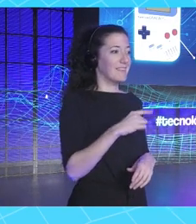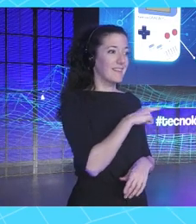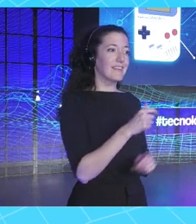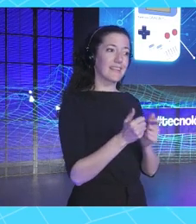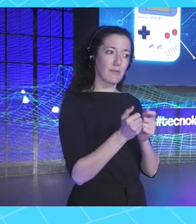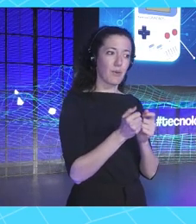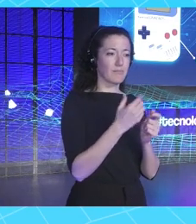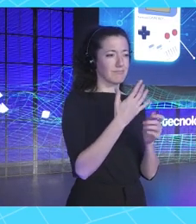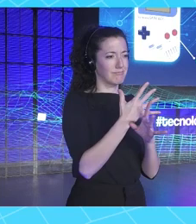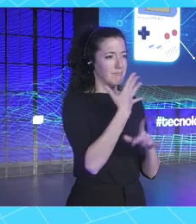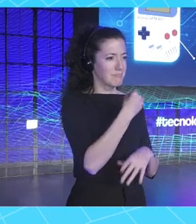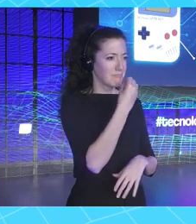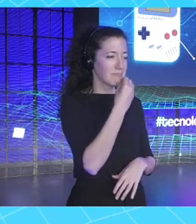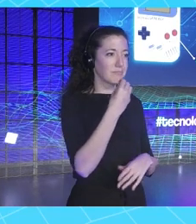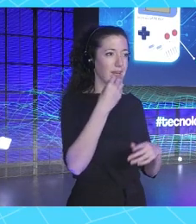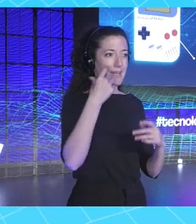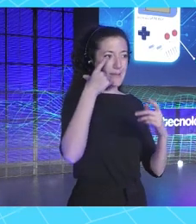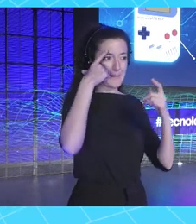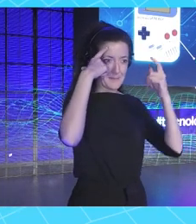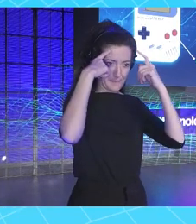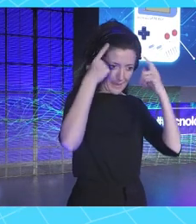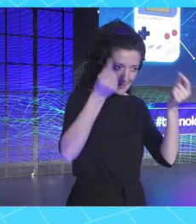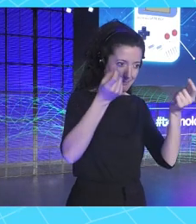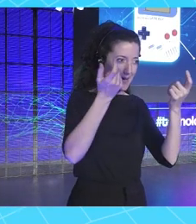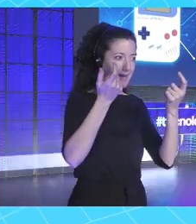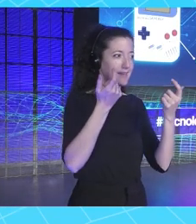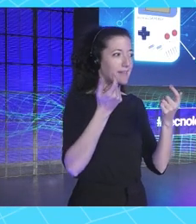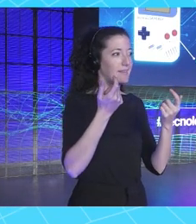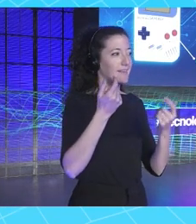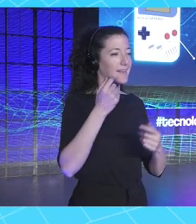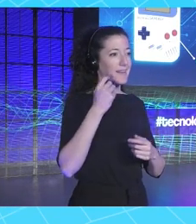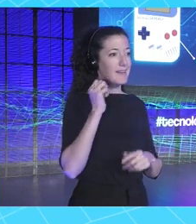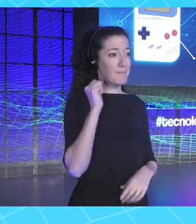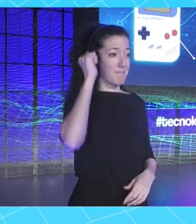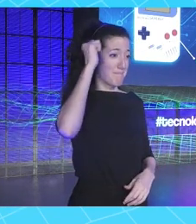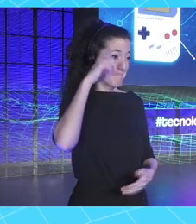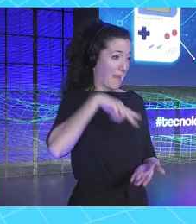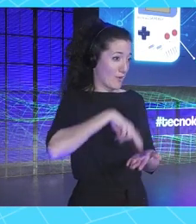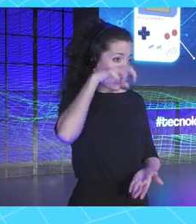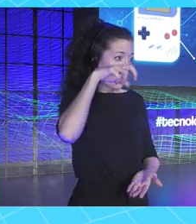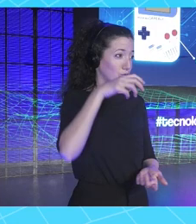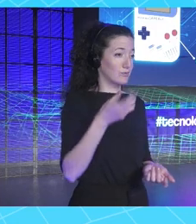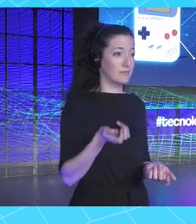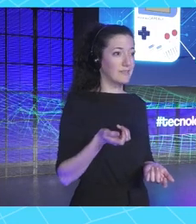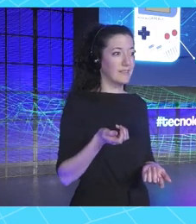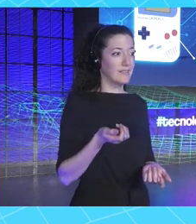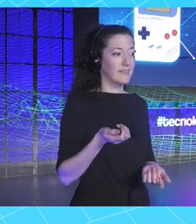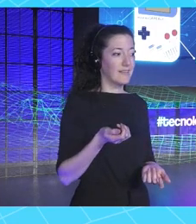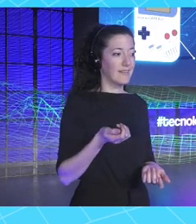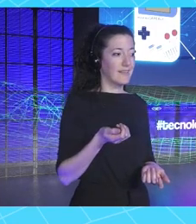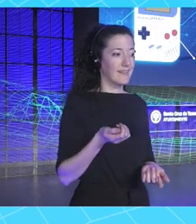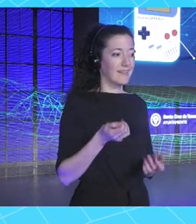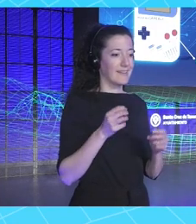yo tenía el Batman tenía el Mario Bros tenía el Tetris subiese el volumen y bajabas por un lateral